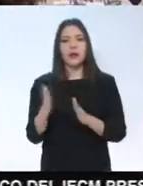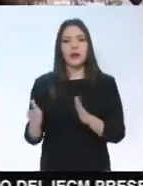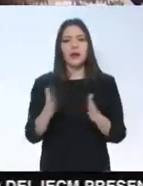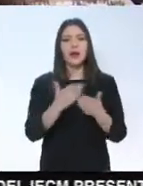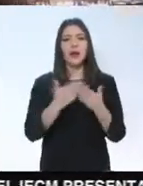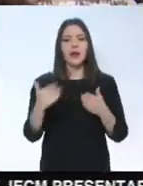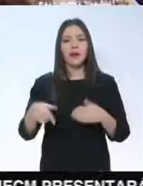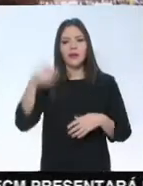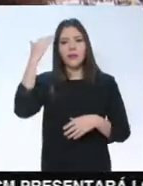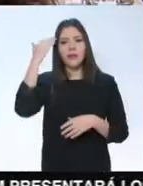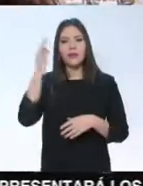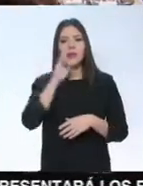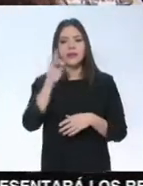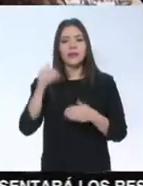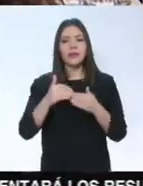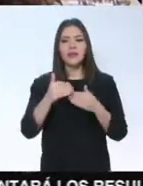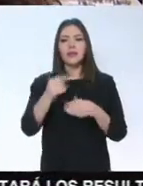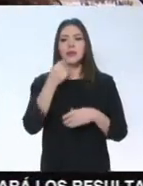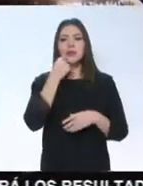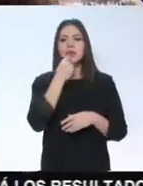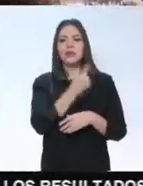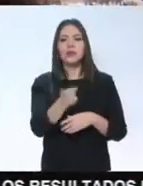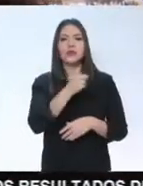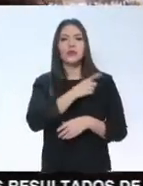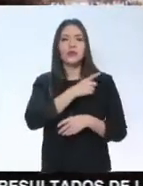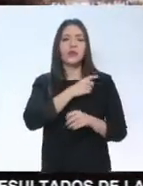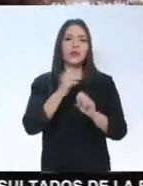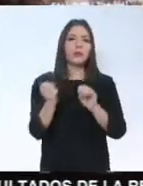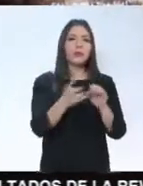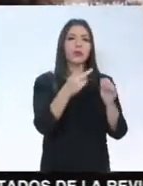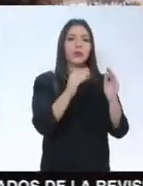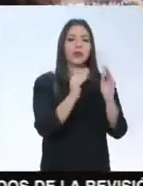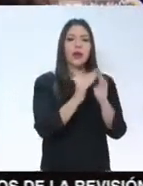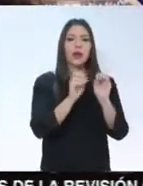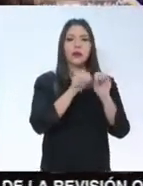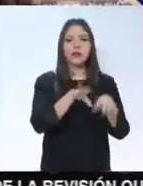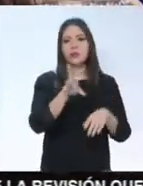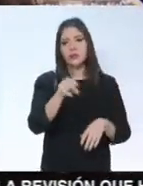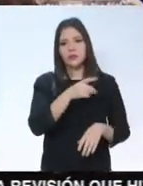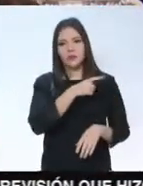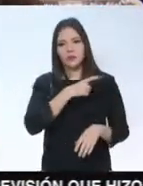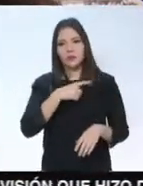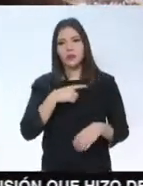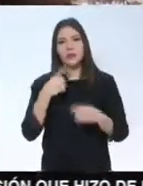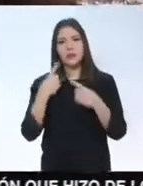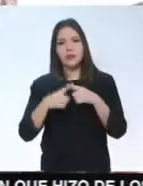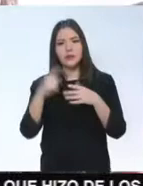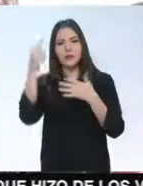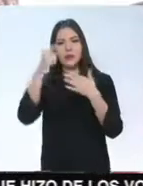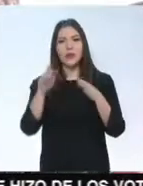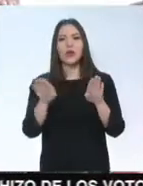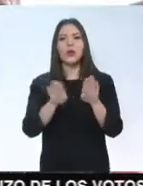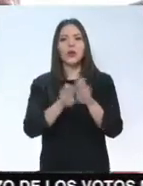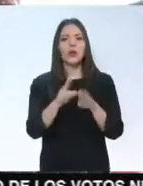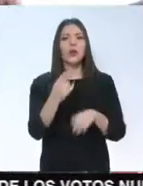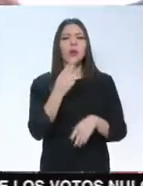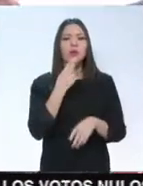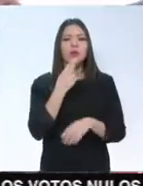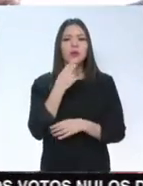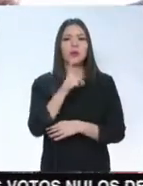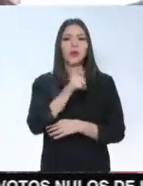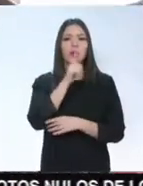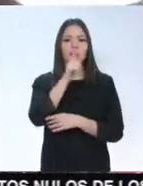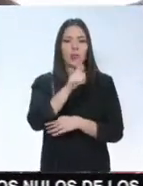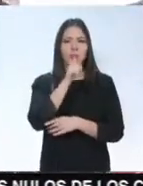sus viviendas, en fin, una serie de recomendaciones que tienen que ver con cómo utilizar la luz. Brugada